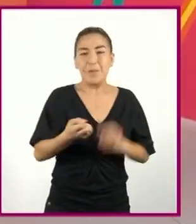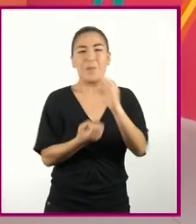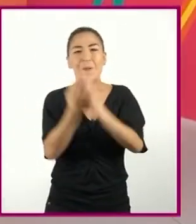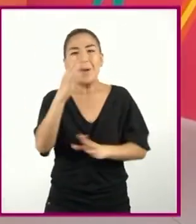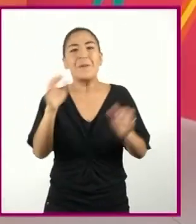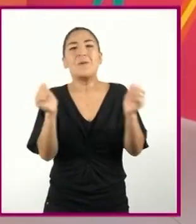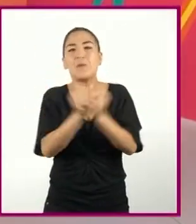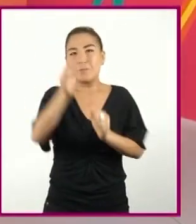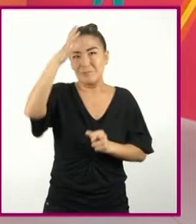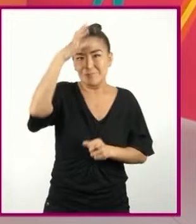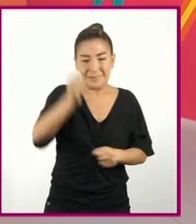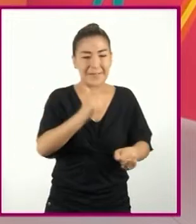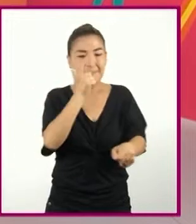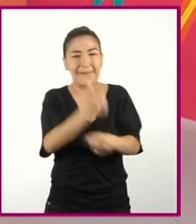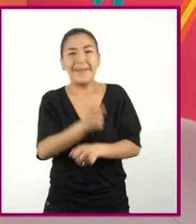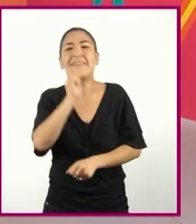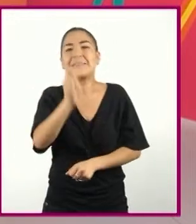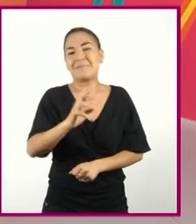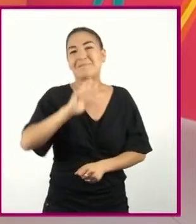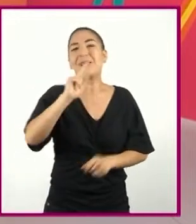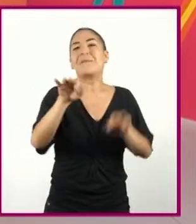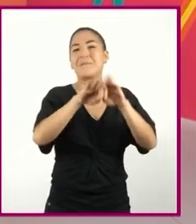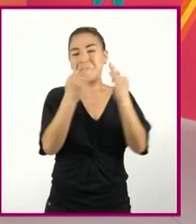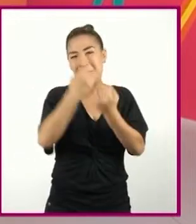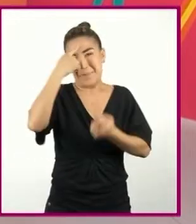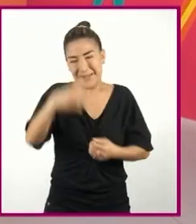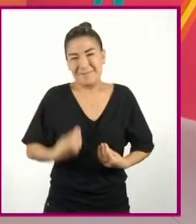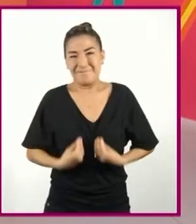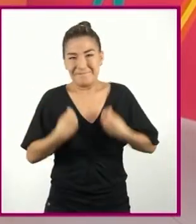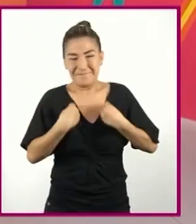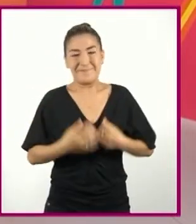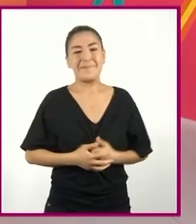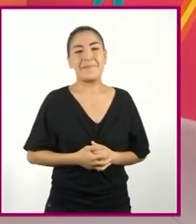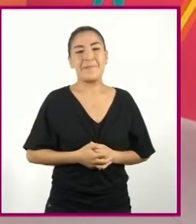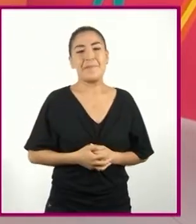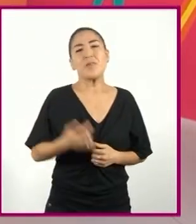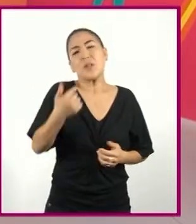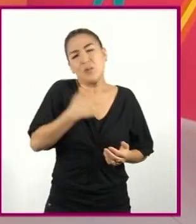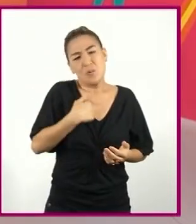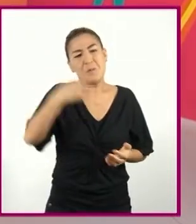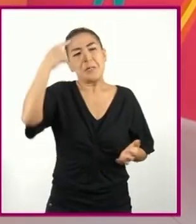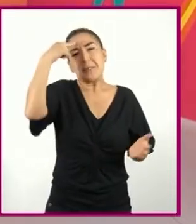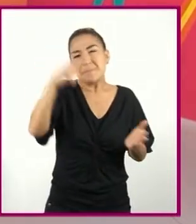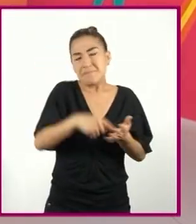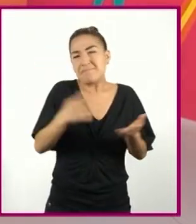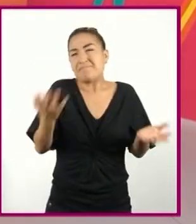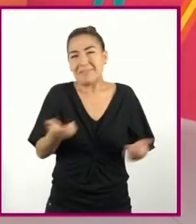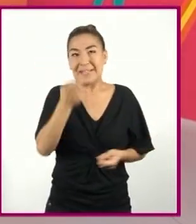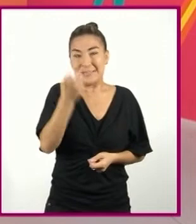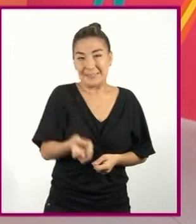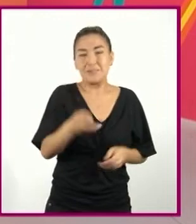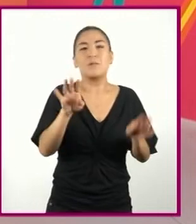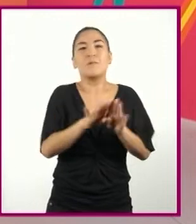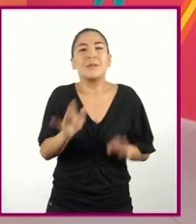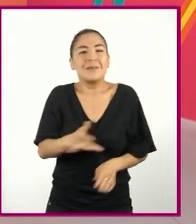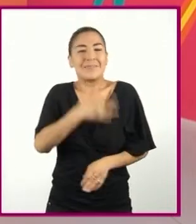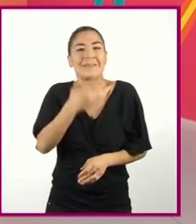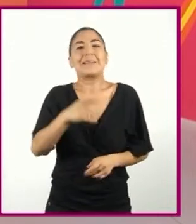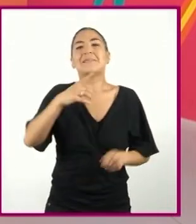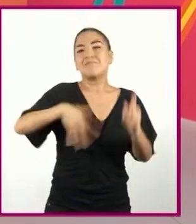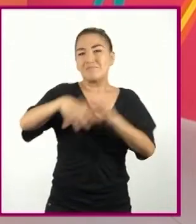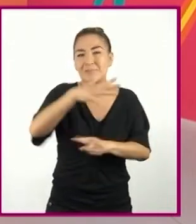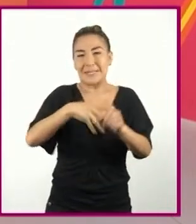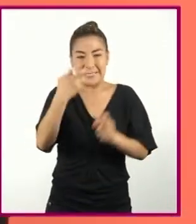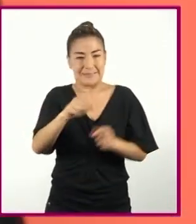descubrir conceptos para construir una mejor forma de vida. Creo que este es el impacto que pueden tener